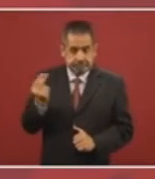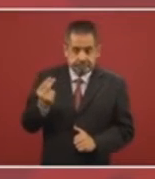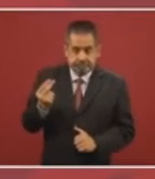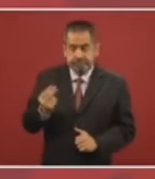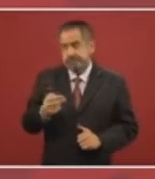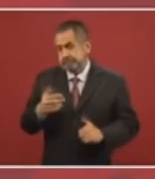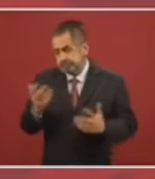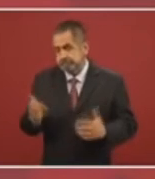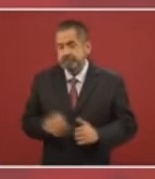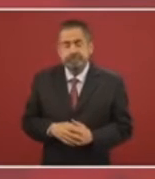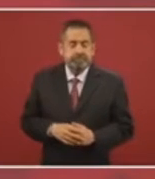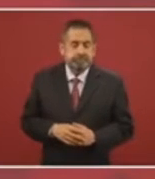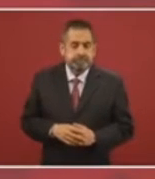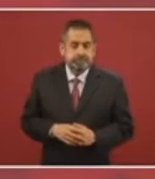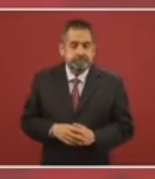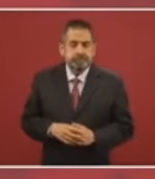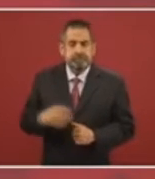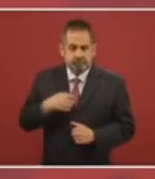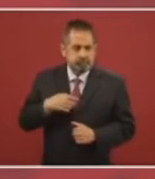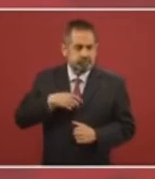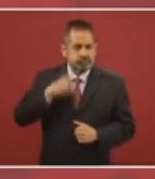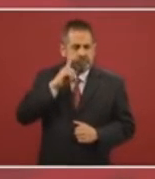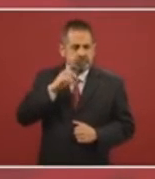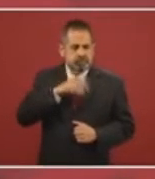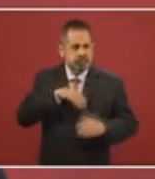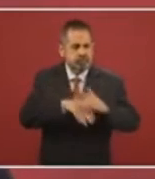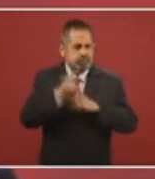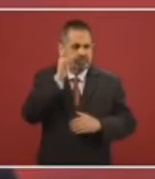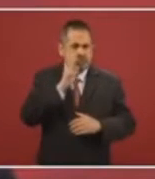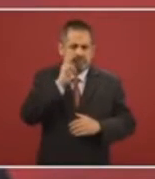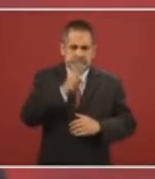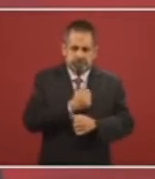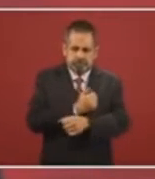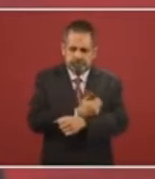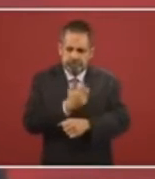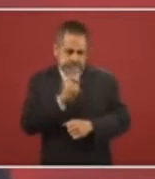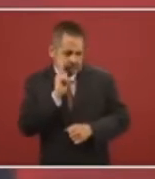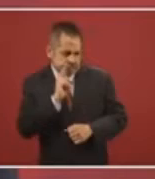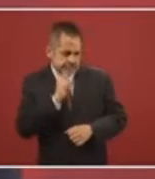entonces yo me hago la prueba, ¿no?, del coronavirus,